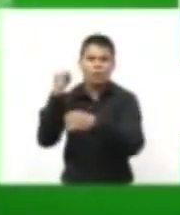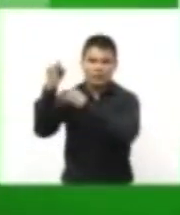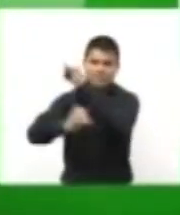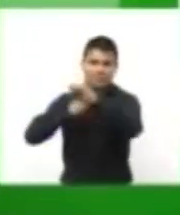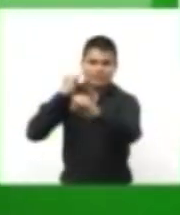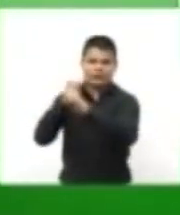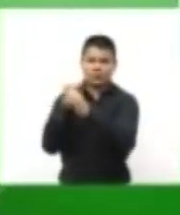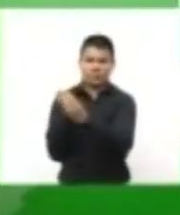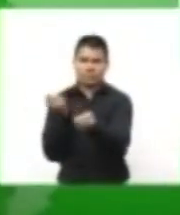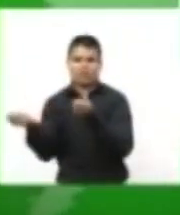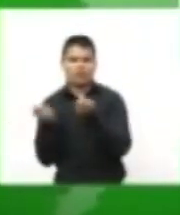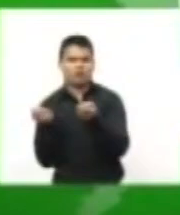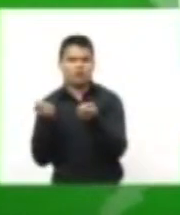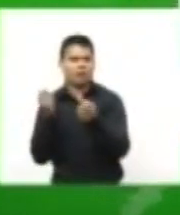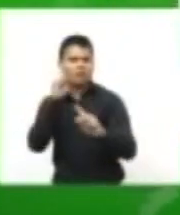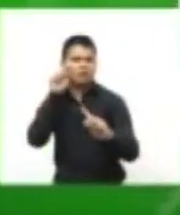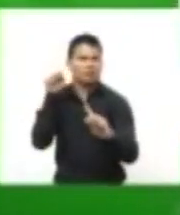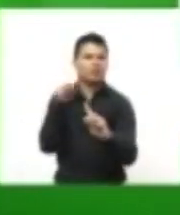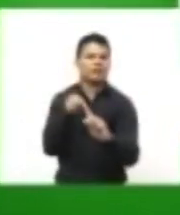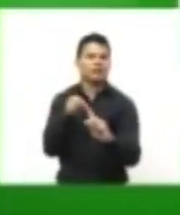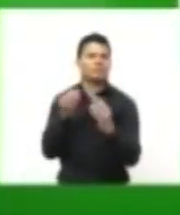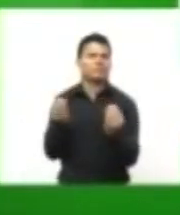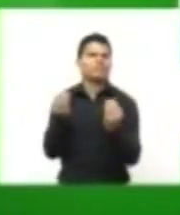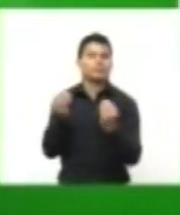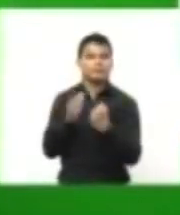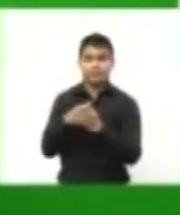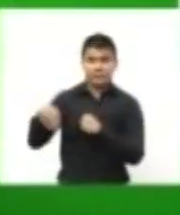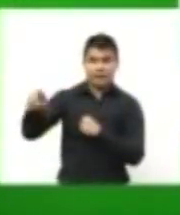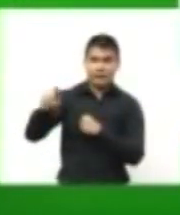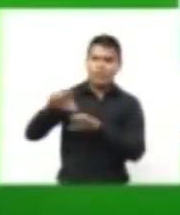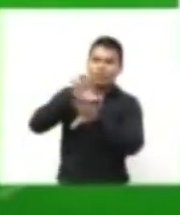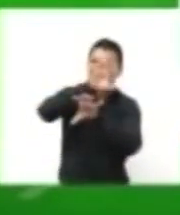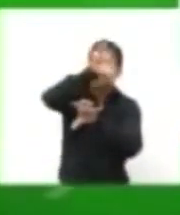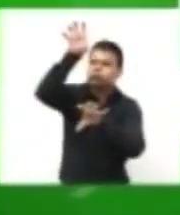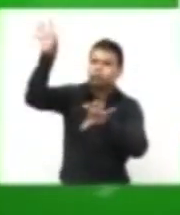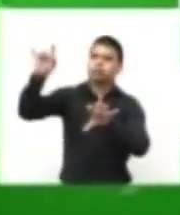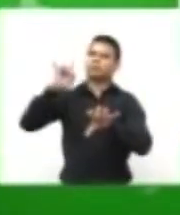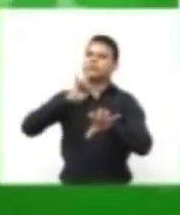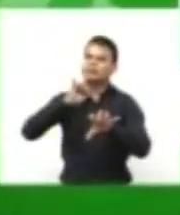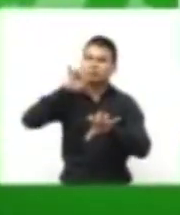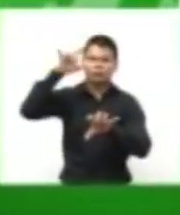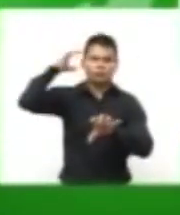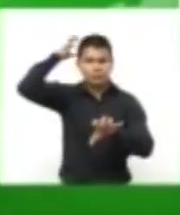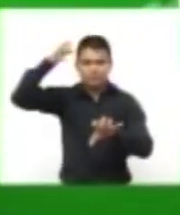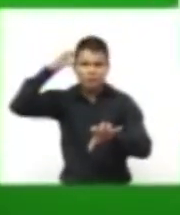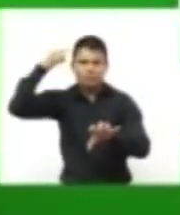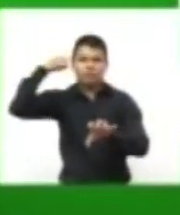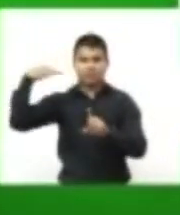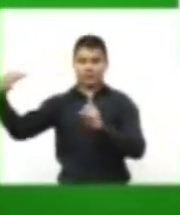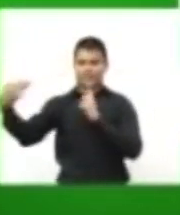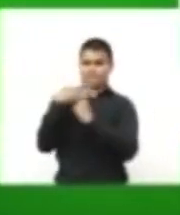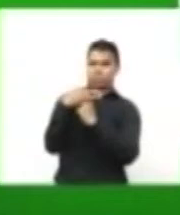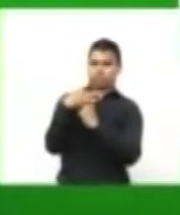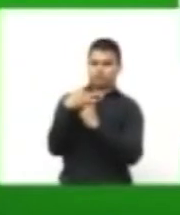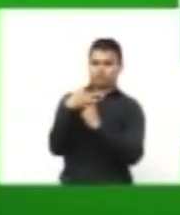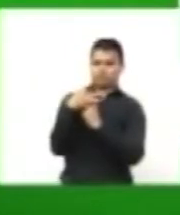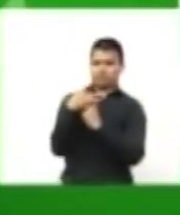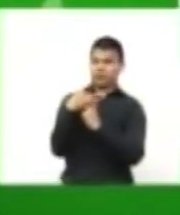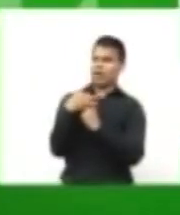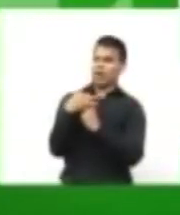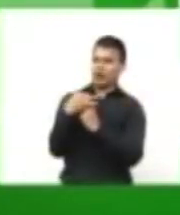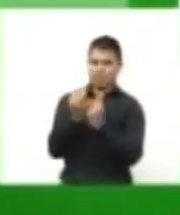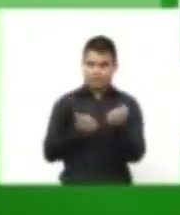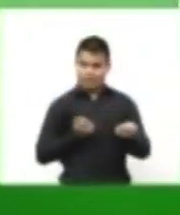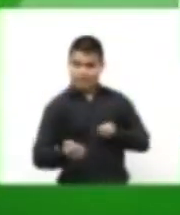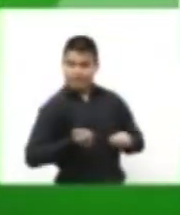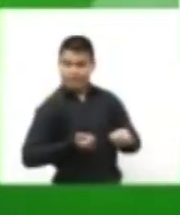europeas. Entonces, es fácil entender que esos extranjeros pues impongan una reforma como la que estamos explicando, que los favorece